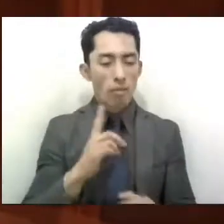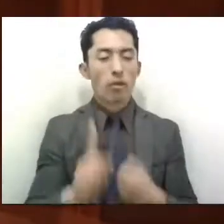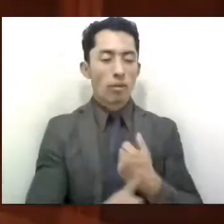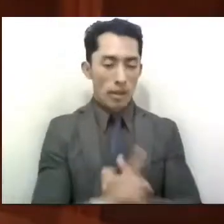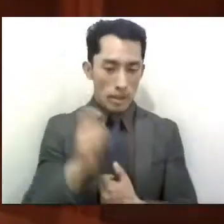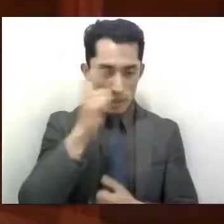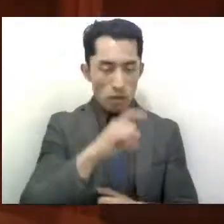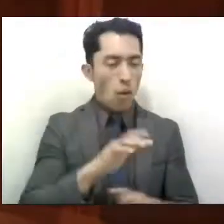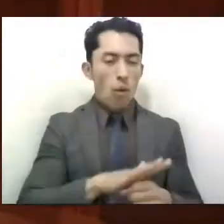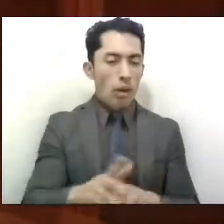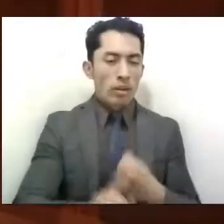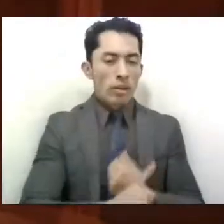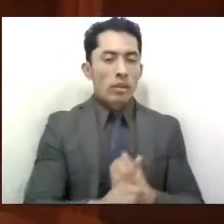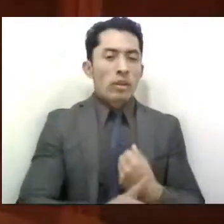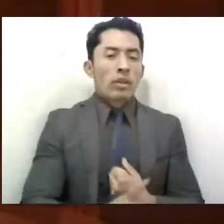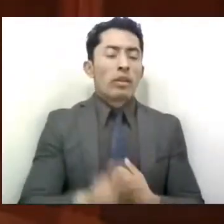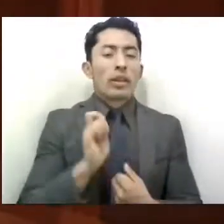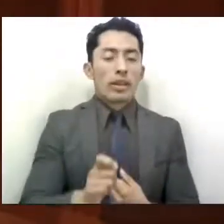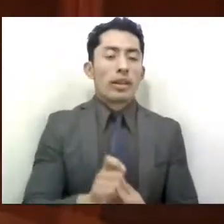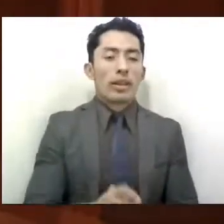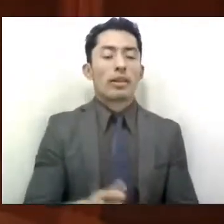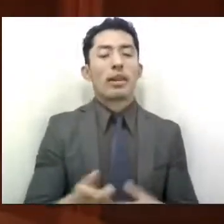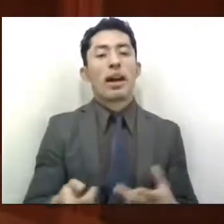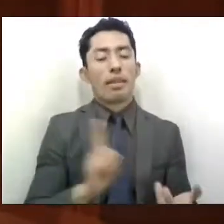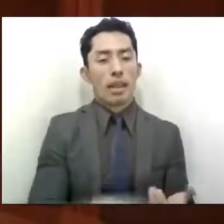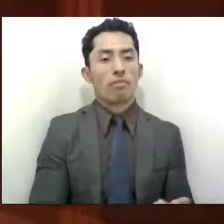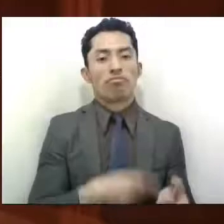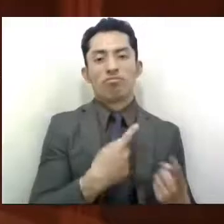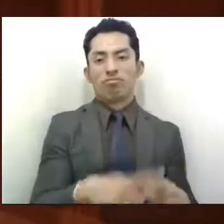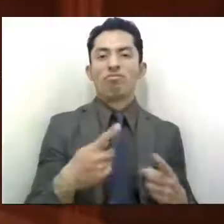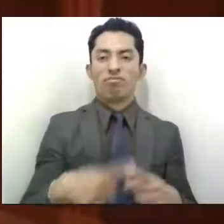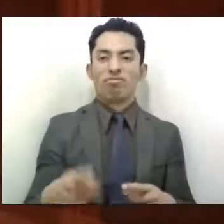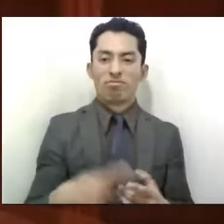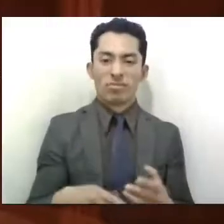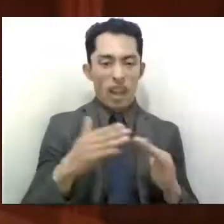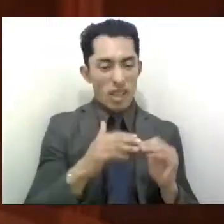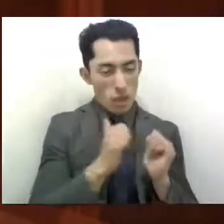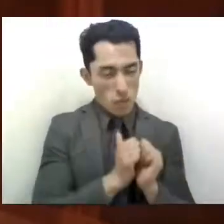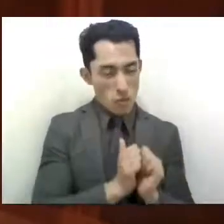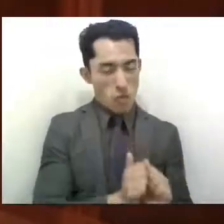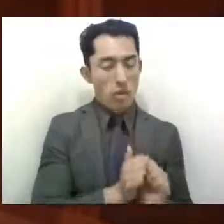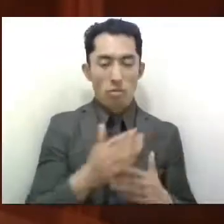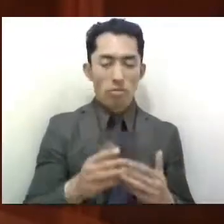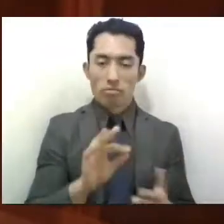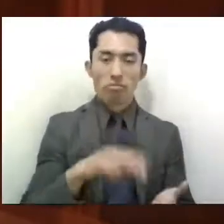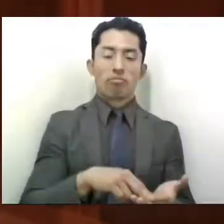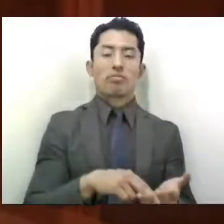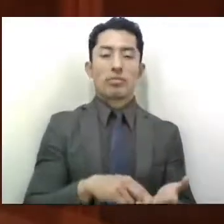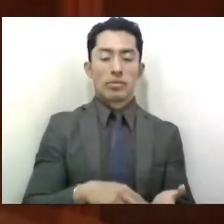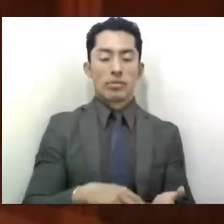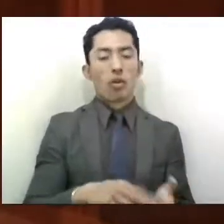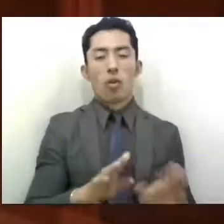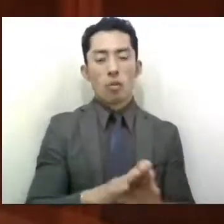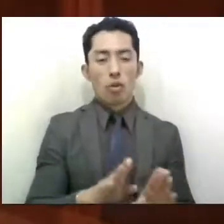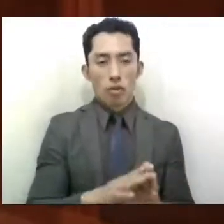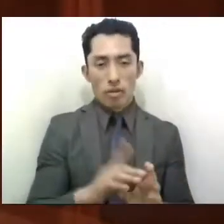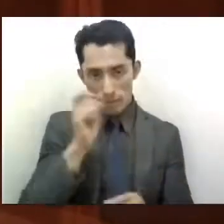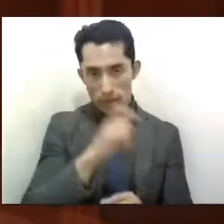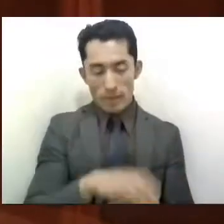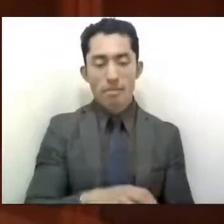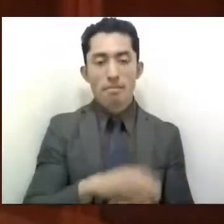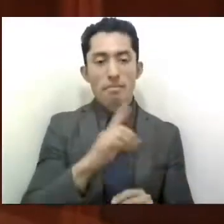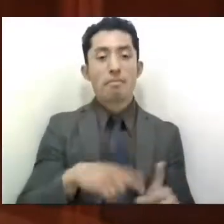la diversidad de emociones generadas por el confinamiento y la falta de control de estas, además de que diversos